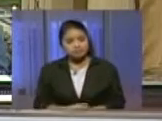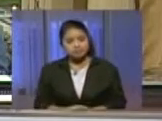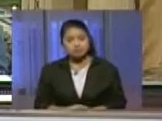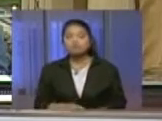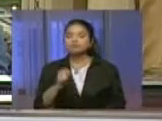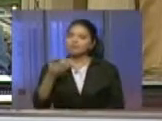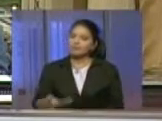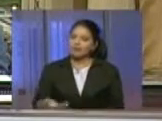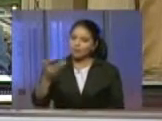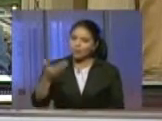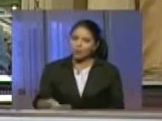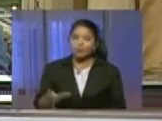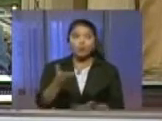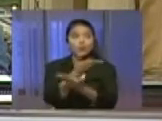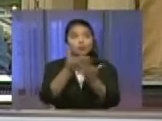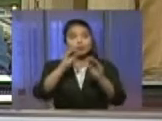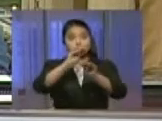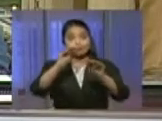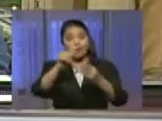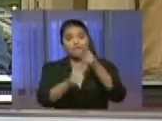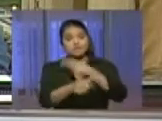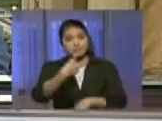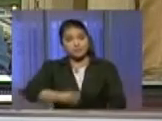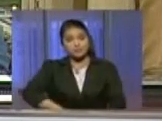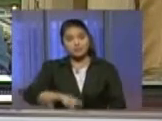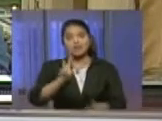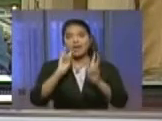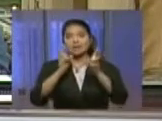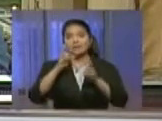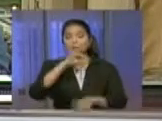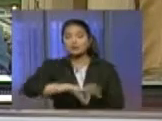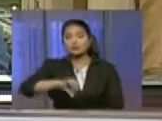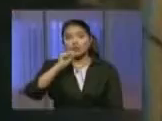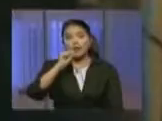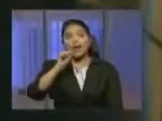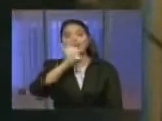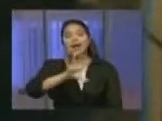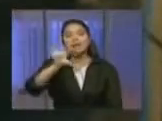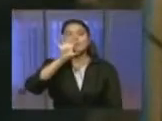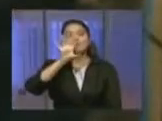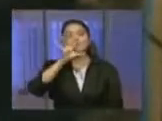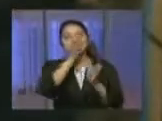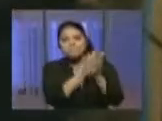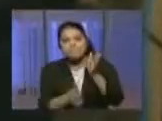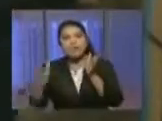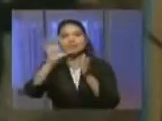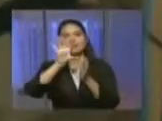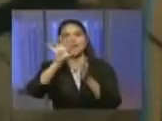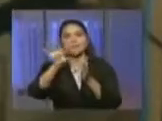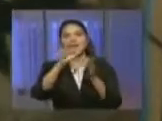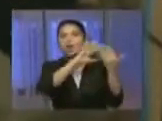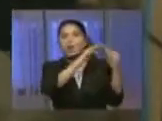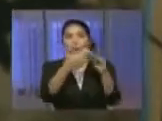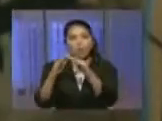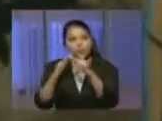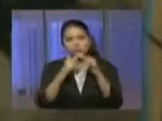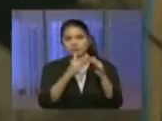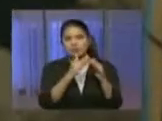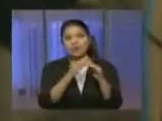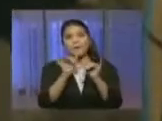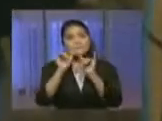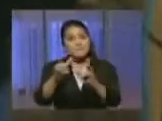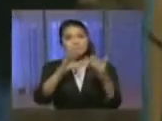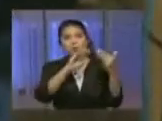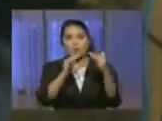importante vicepresidente del socialismo territorial el plan de la patria comunitario el plan de la patria comunal que